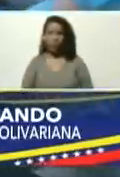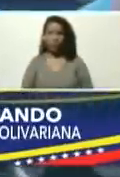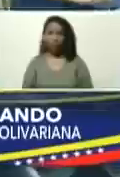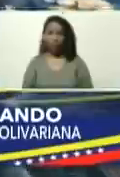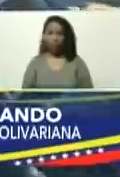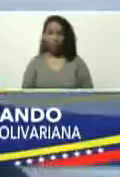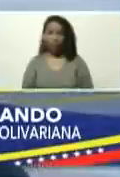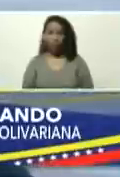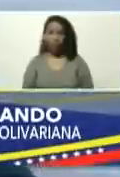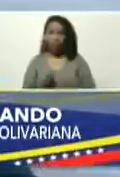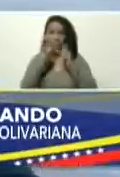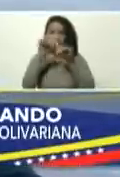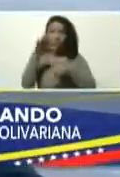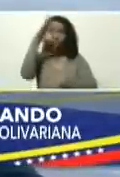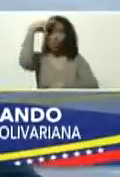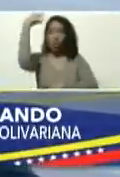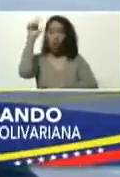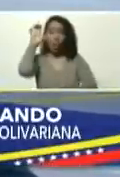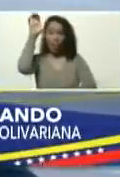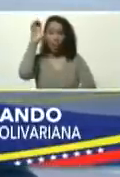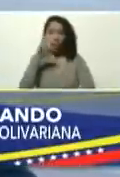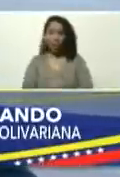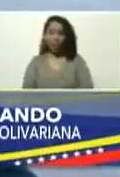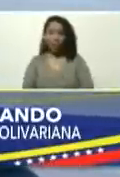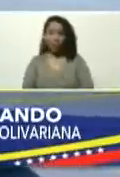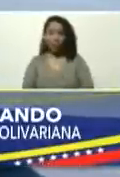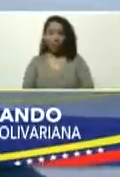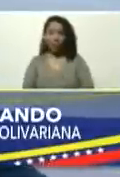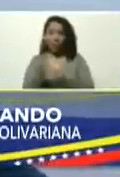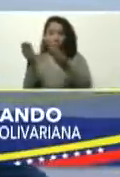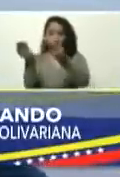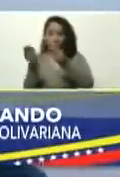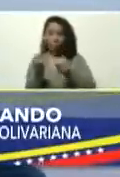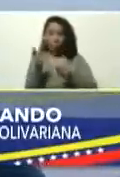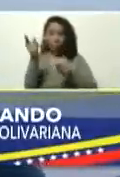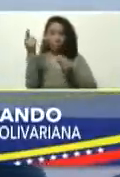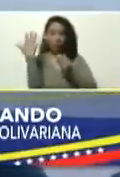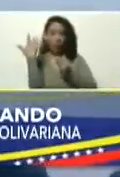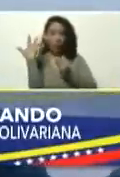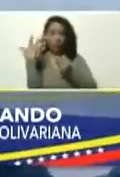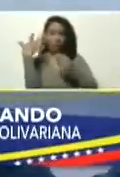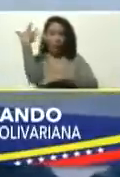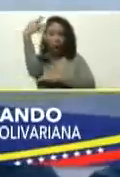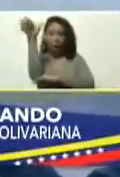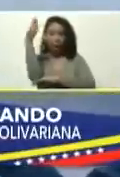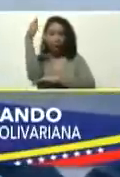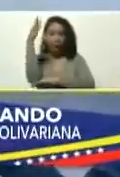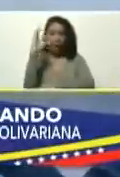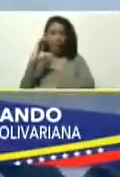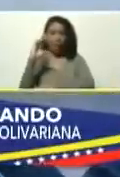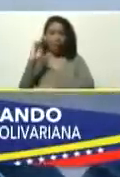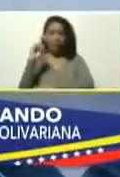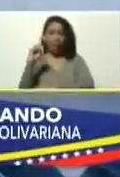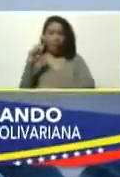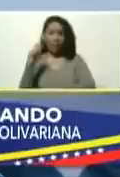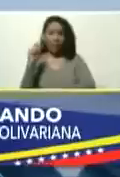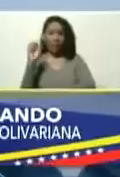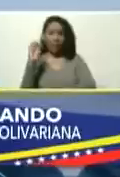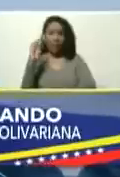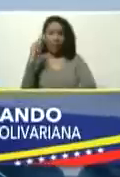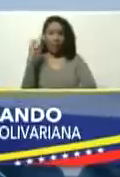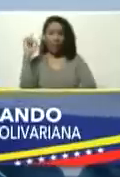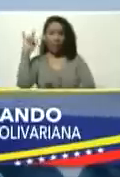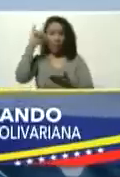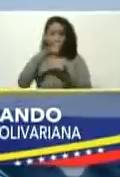Con la bendición de Dios y la patria, recibo de sus manos el estandarte de la centenaria aviación militar